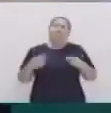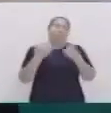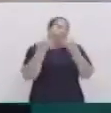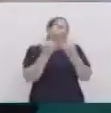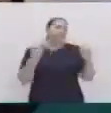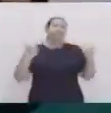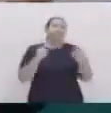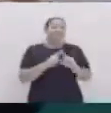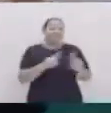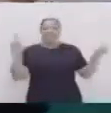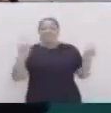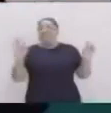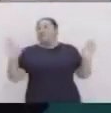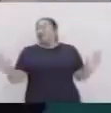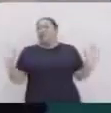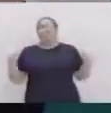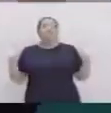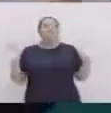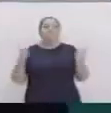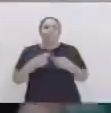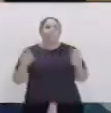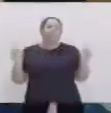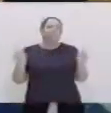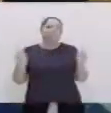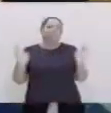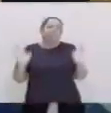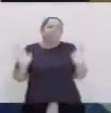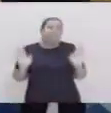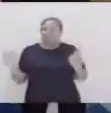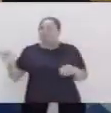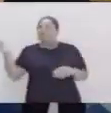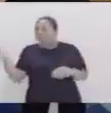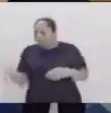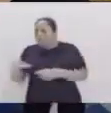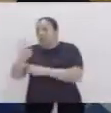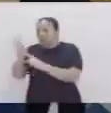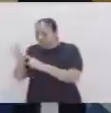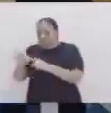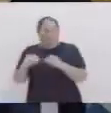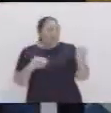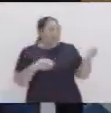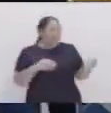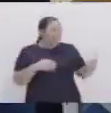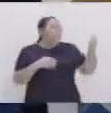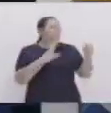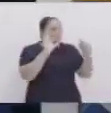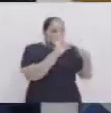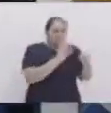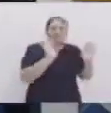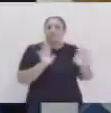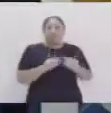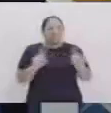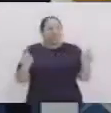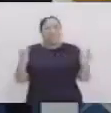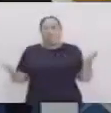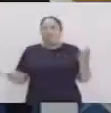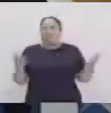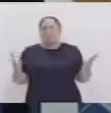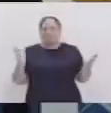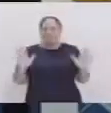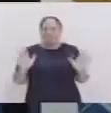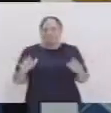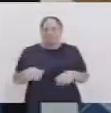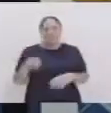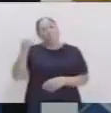de un evento no afecta el resultado de otro evento. Bueno, profe, muchísimas gracias por habernos enseñado este tema